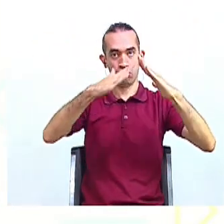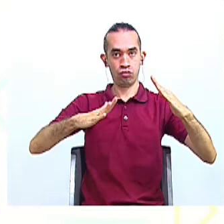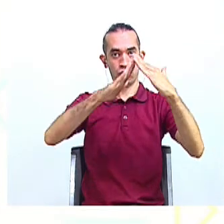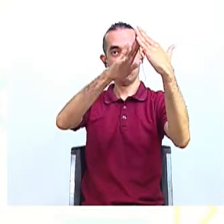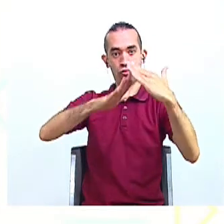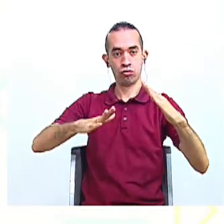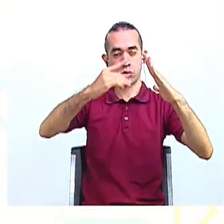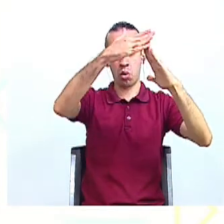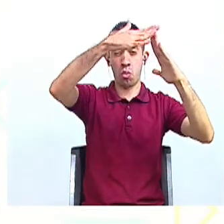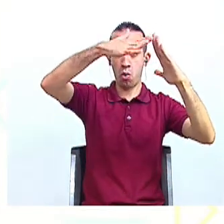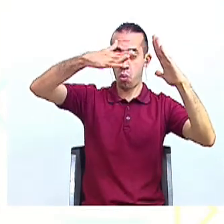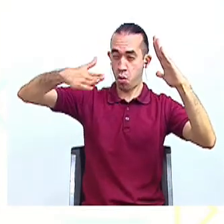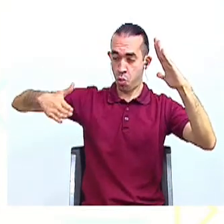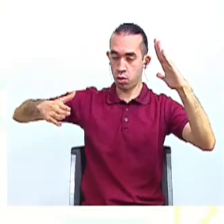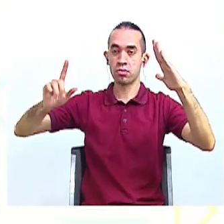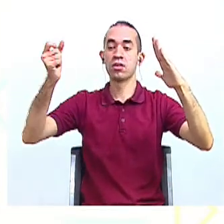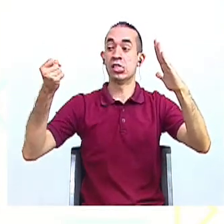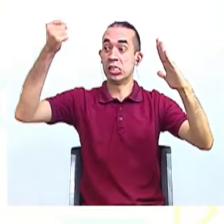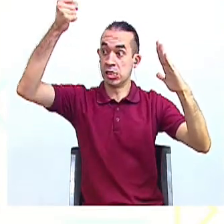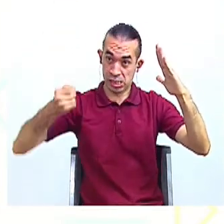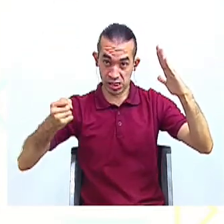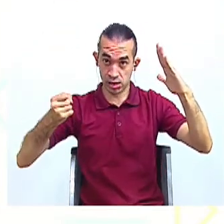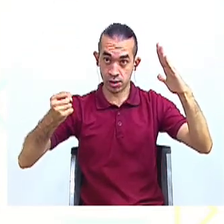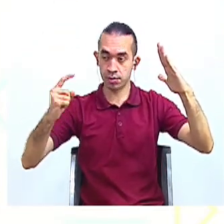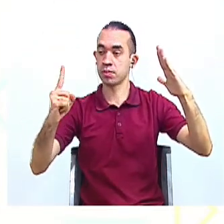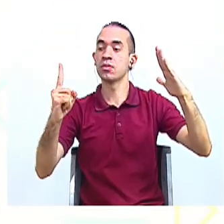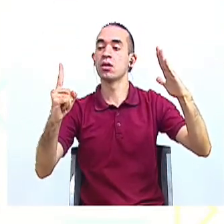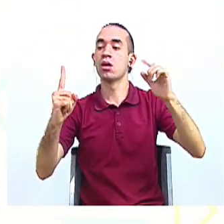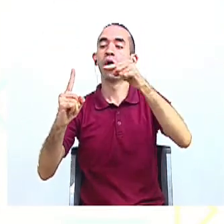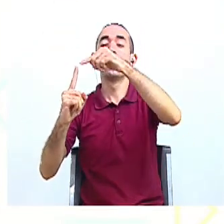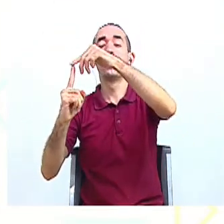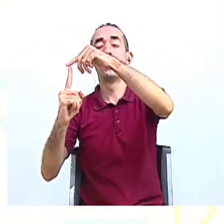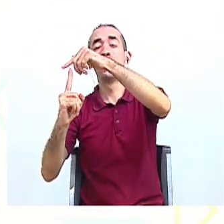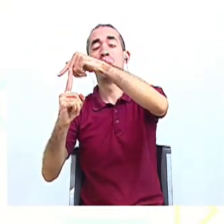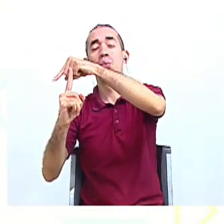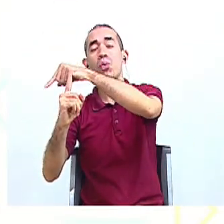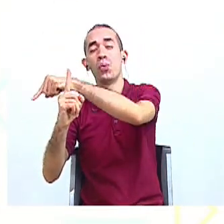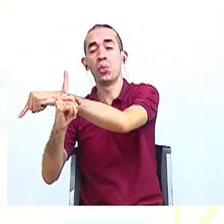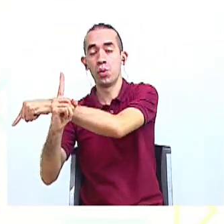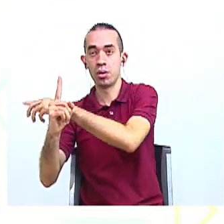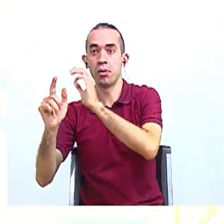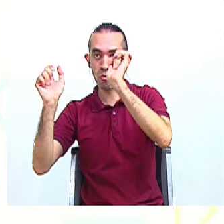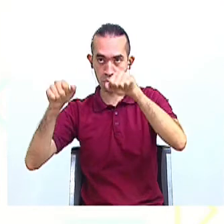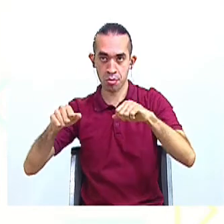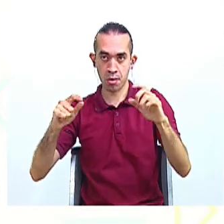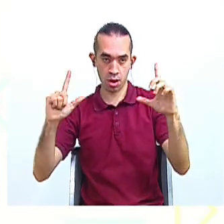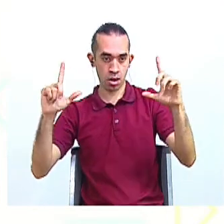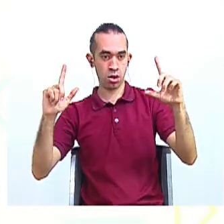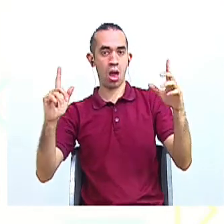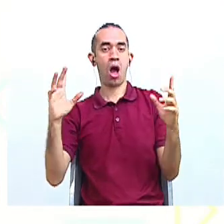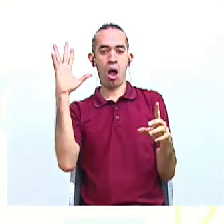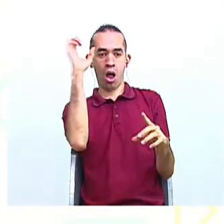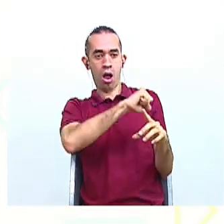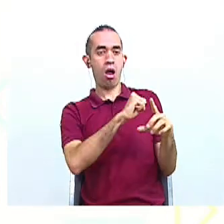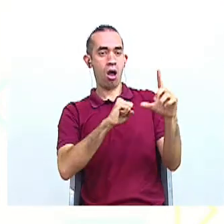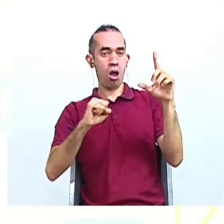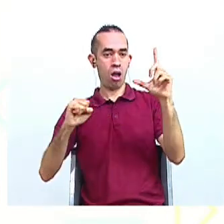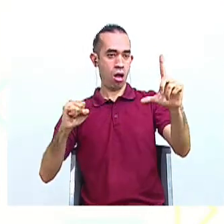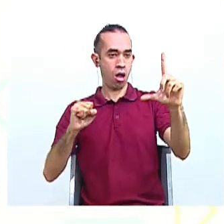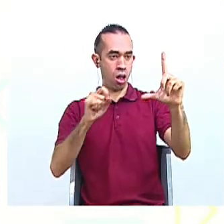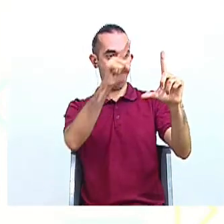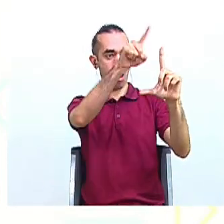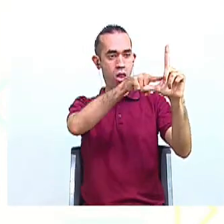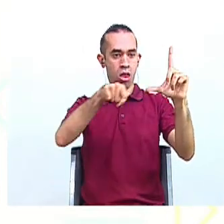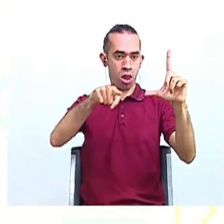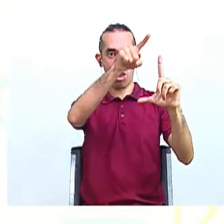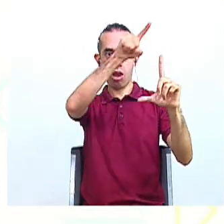del bastón. Entonces, si podemos trazar dos triángulos en esa